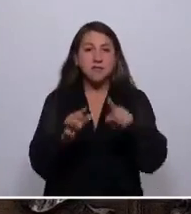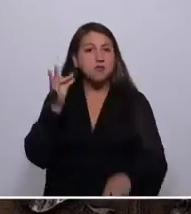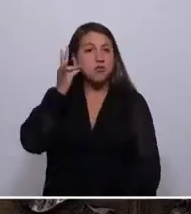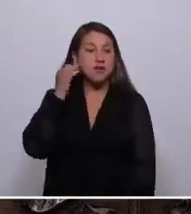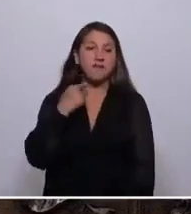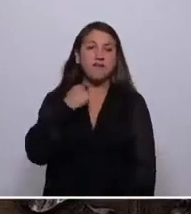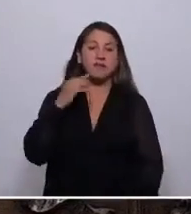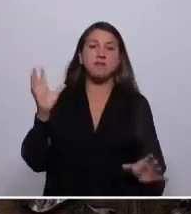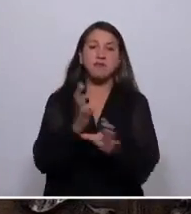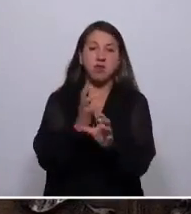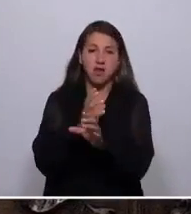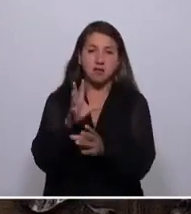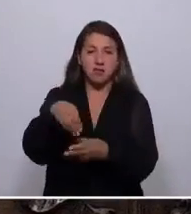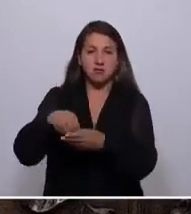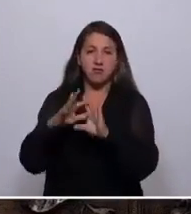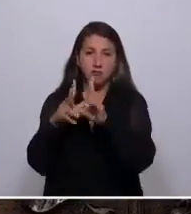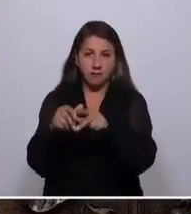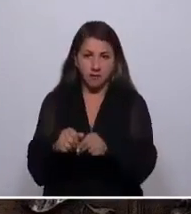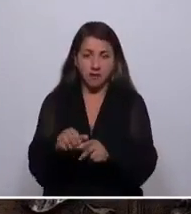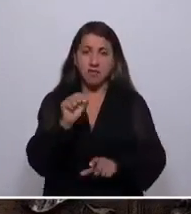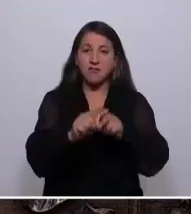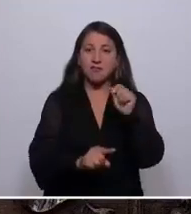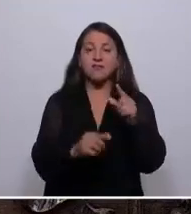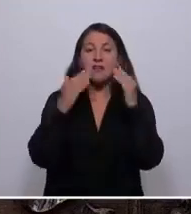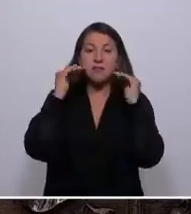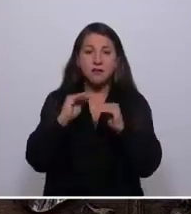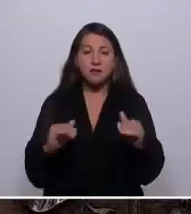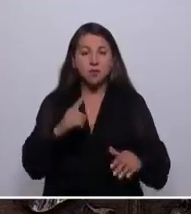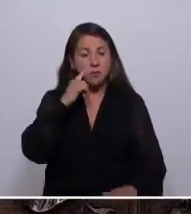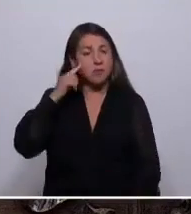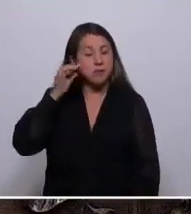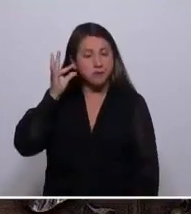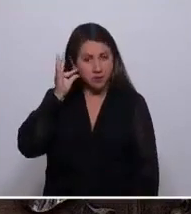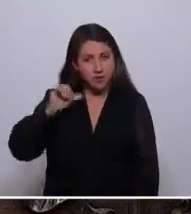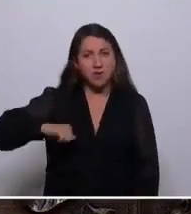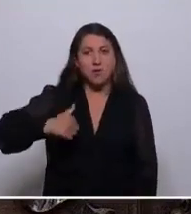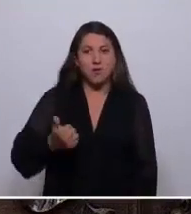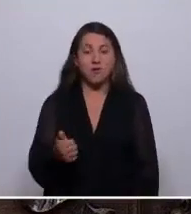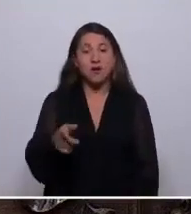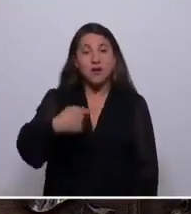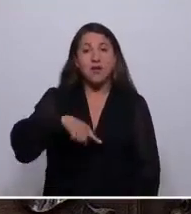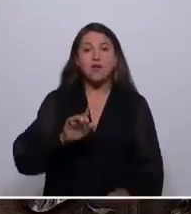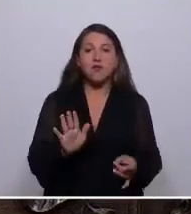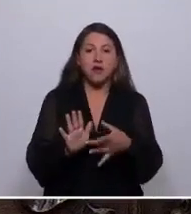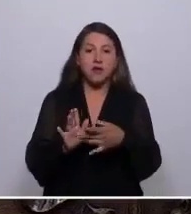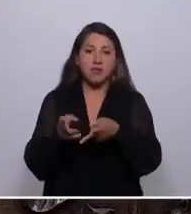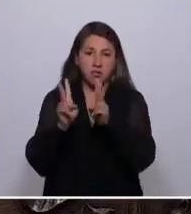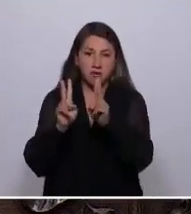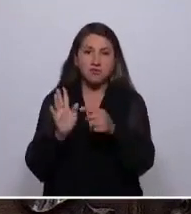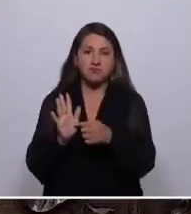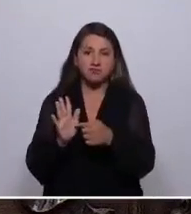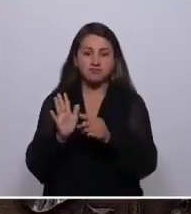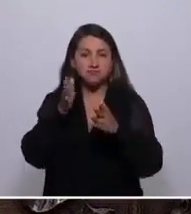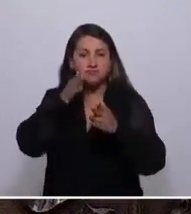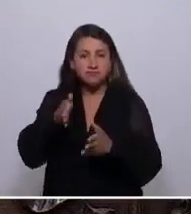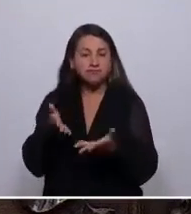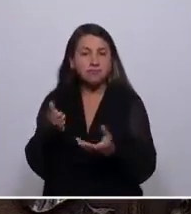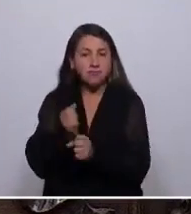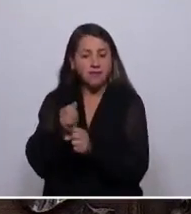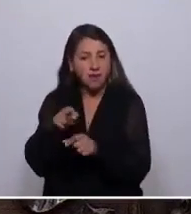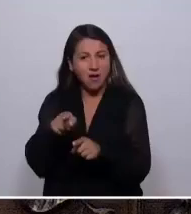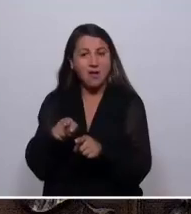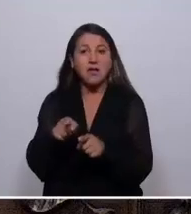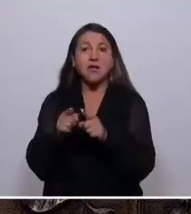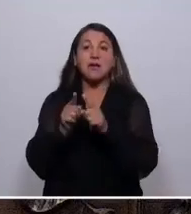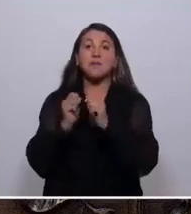de violencia intrafamiliar y a la defensa de niños, niñas y jóvenes cuando son vulnerados en sus derechos. Mayoritariamente acompaño a